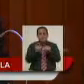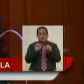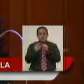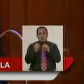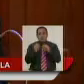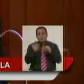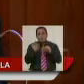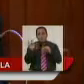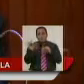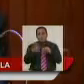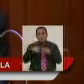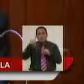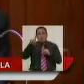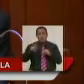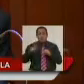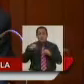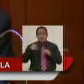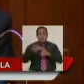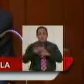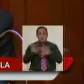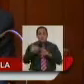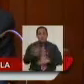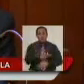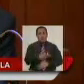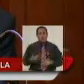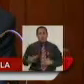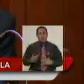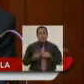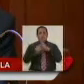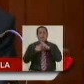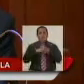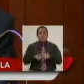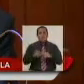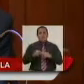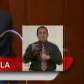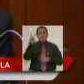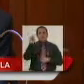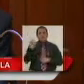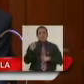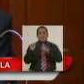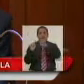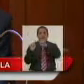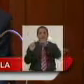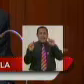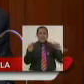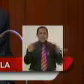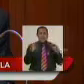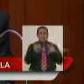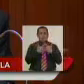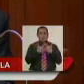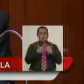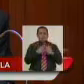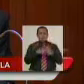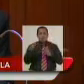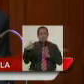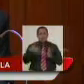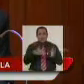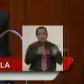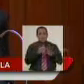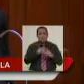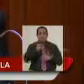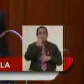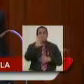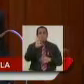a la línea 1, obra concluida en nuestro gobierno, que va desde Villa El Salvador a San Juan del Lurigancho en un recorrido de